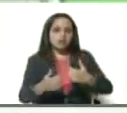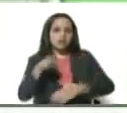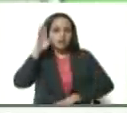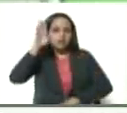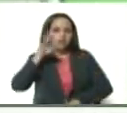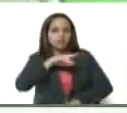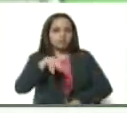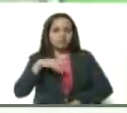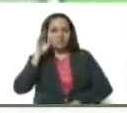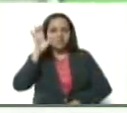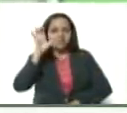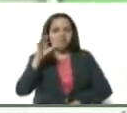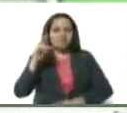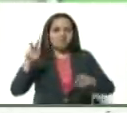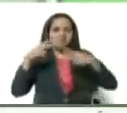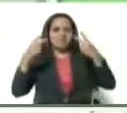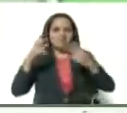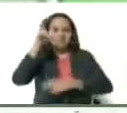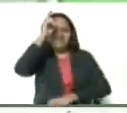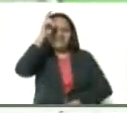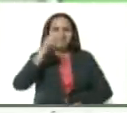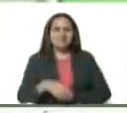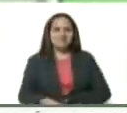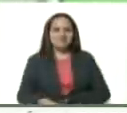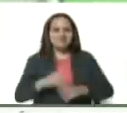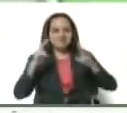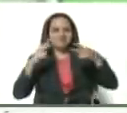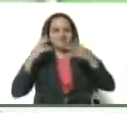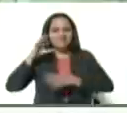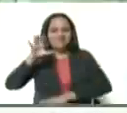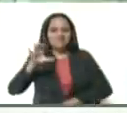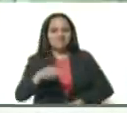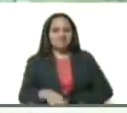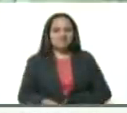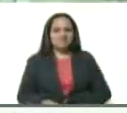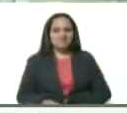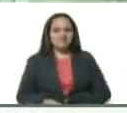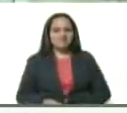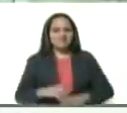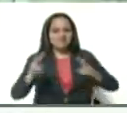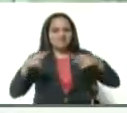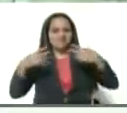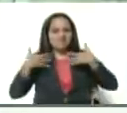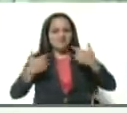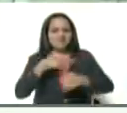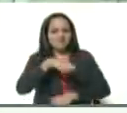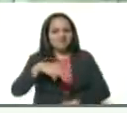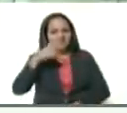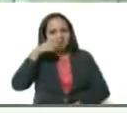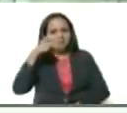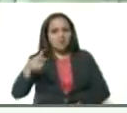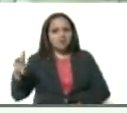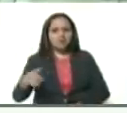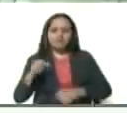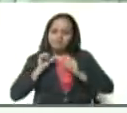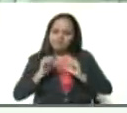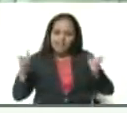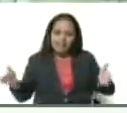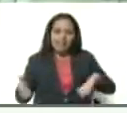futuro de nuestra patria. Que viva Falcón, que viva la patria, que viva la salud de nuestro pueblo. Sigamos adelante.